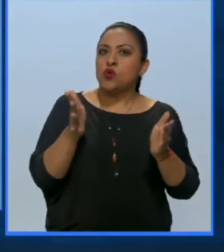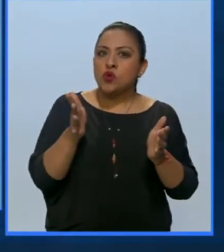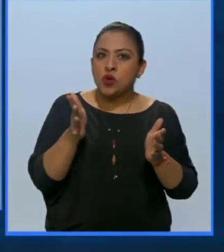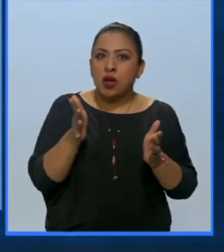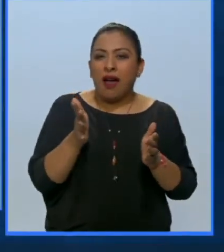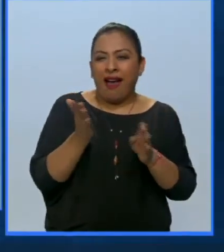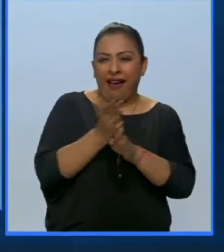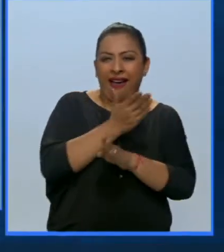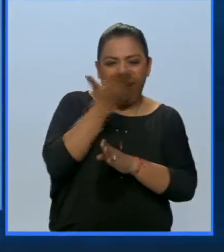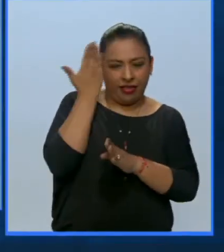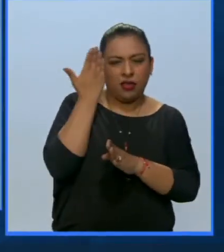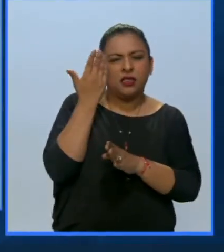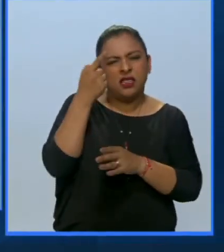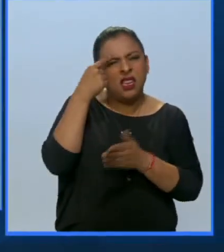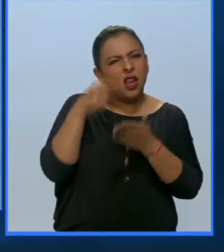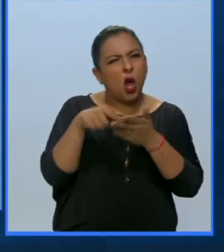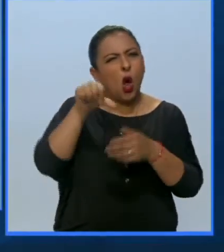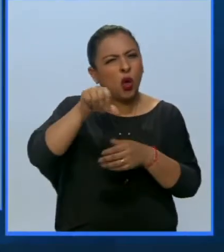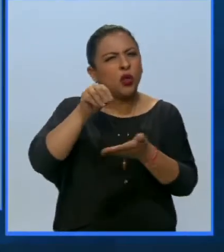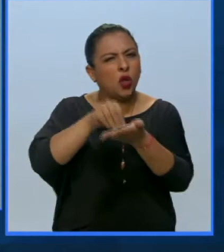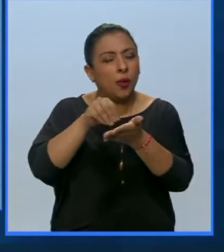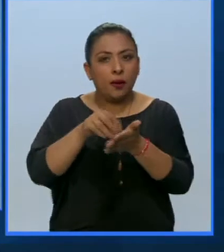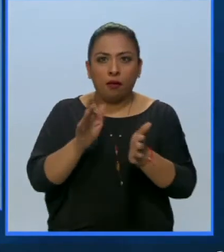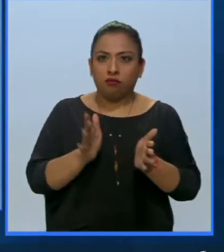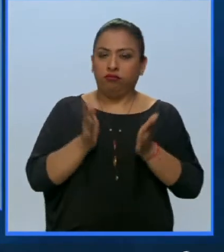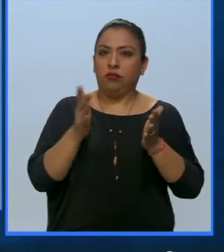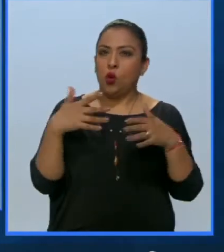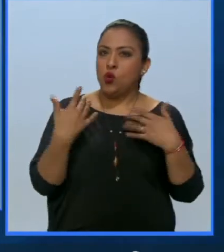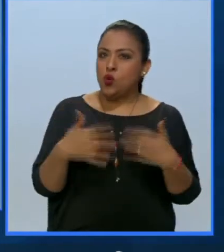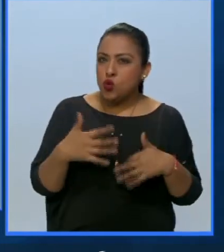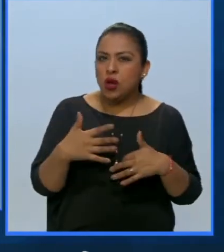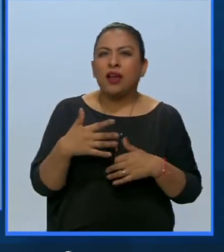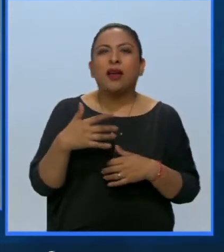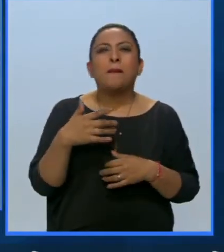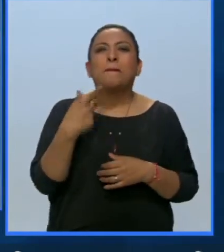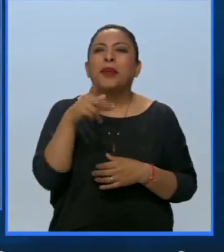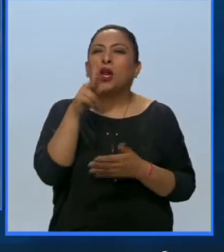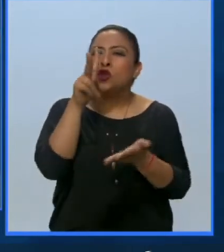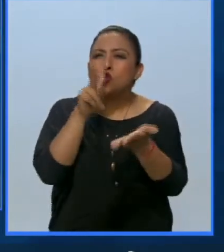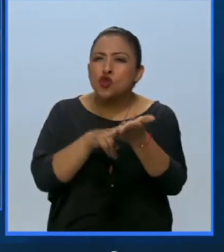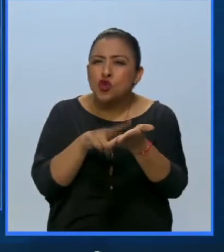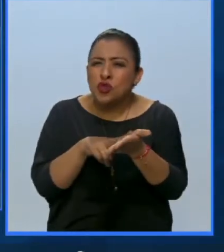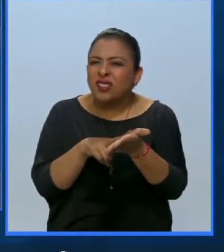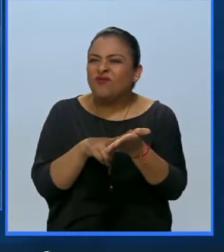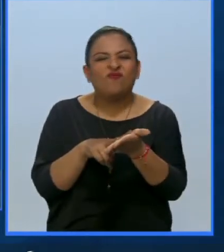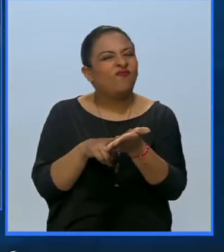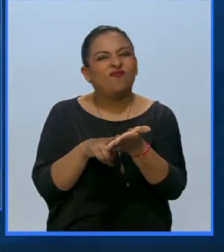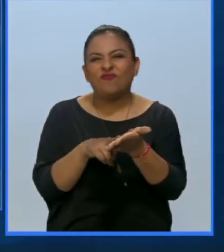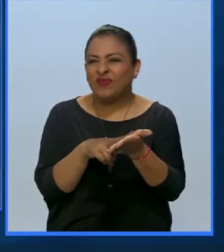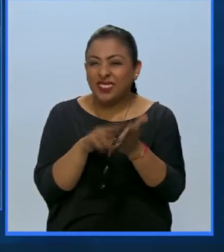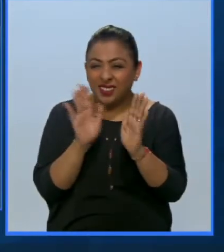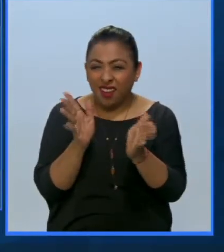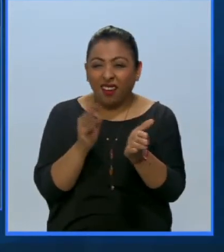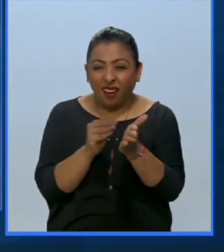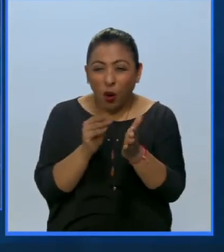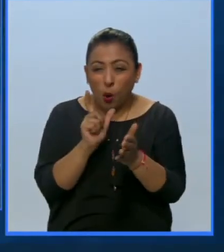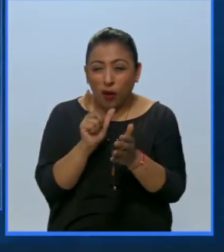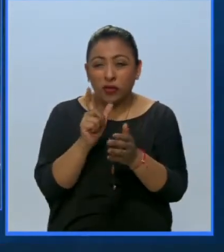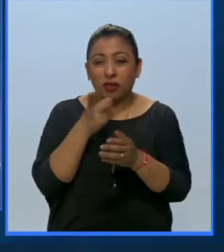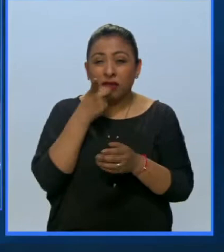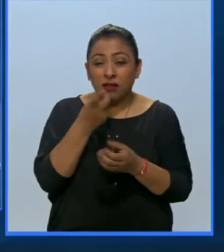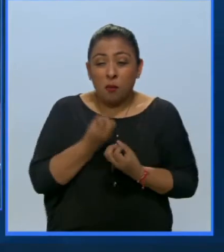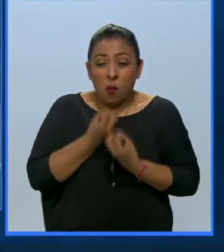y me parece que lo sigue siendo ahora. Creo que no se ha valorado, vuelvo a decirlo, lo suficiente la obra de Juan